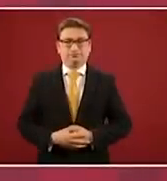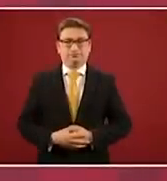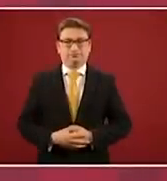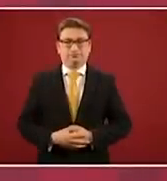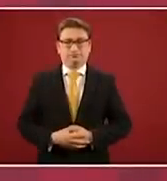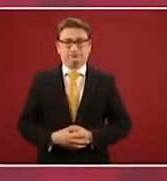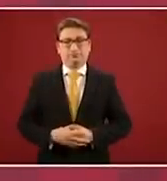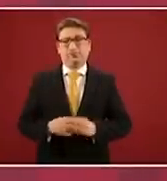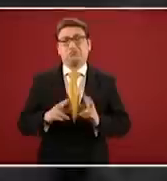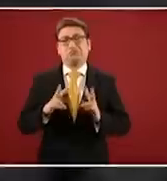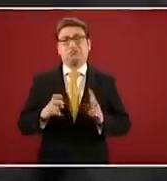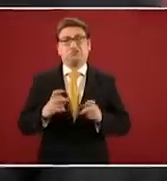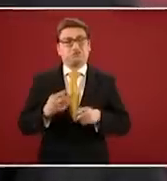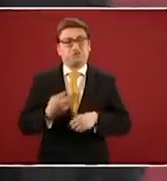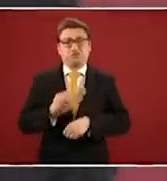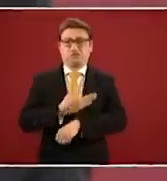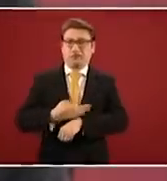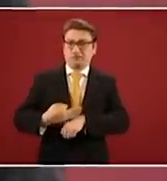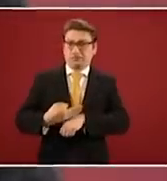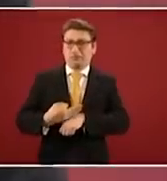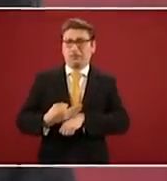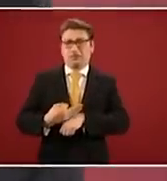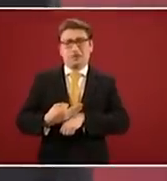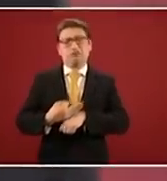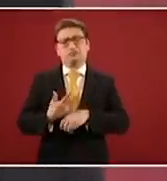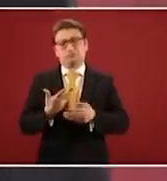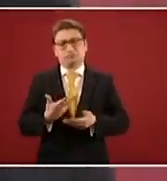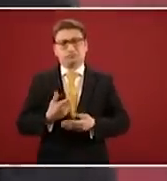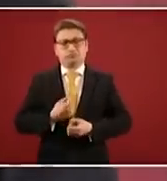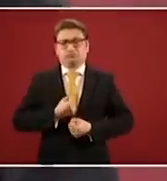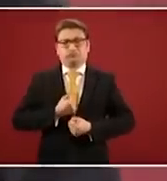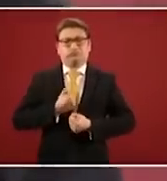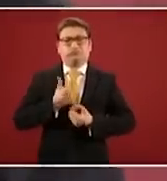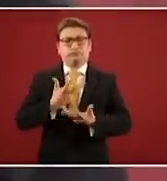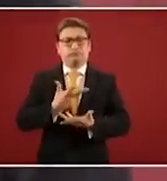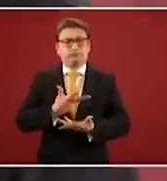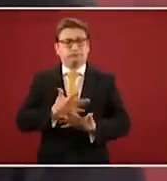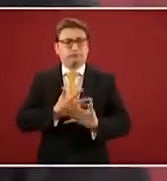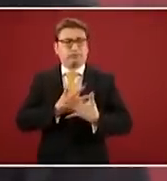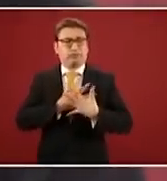En lo familiar, transmitirnos mucho amor,